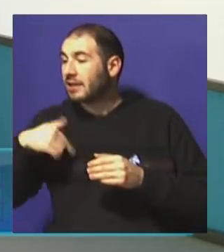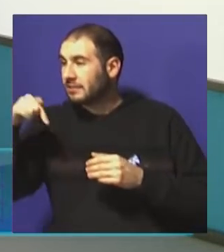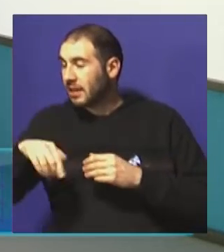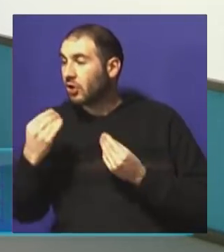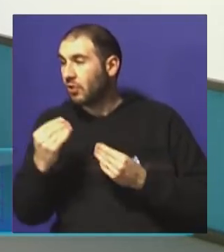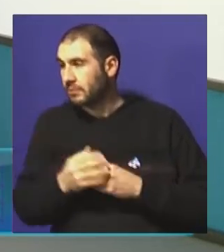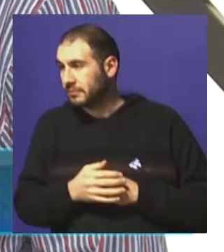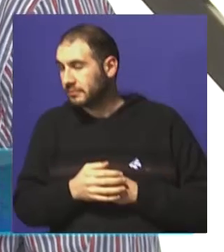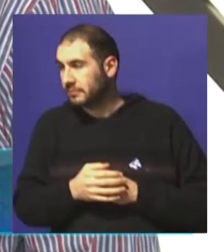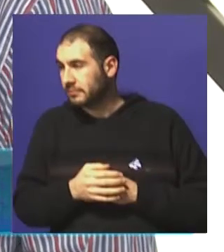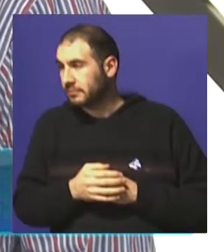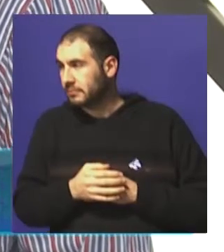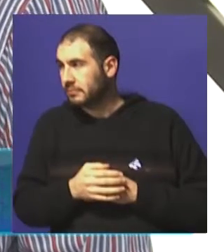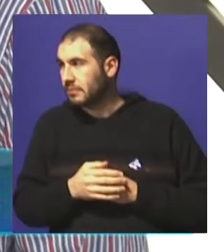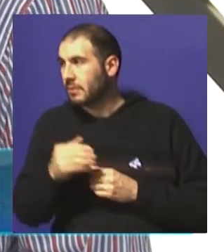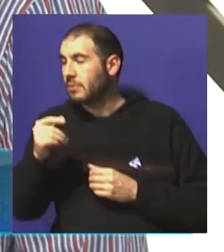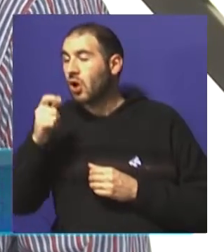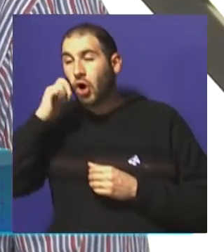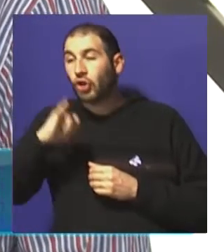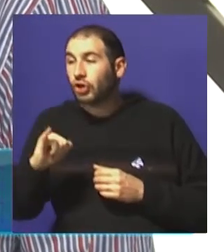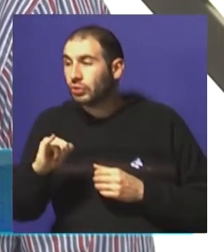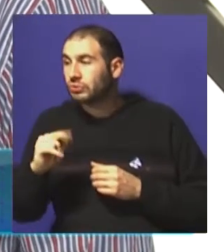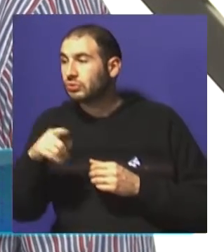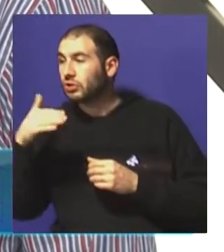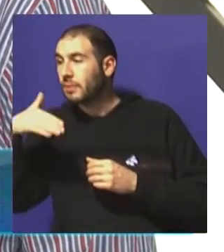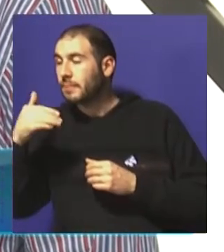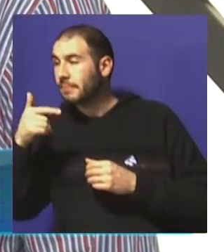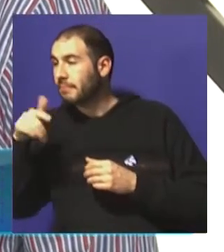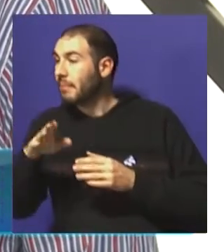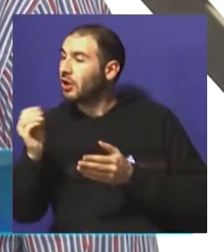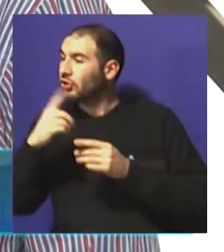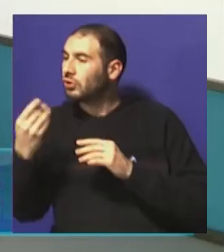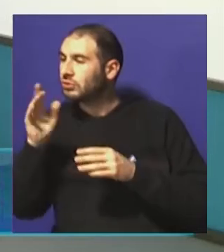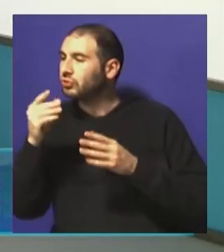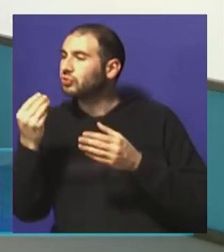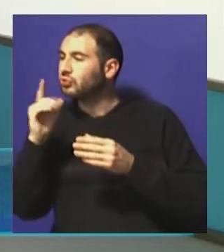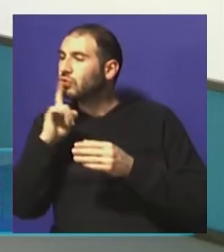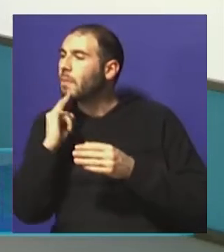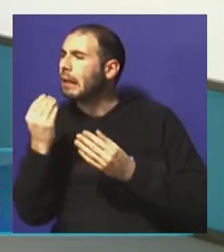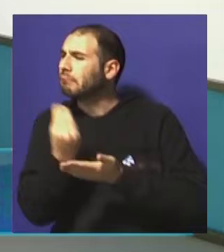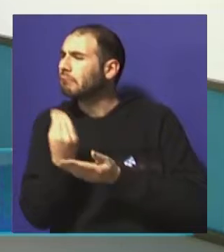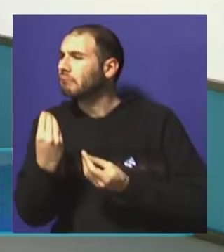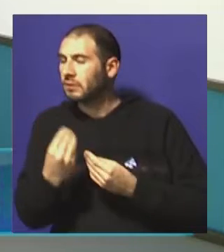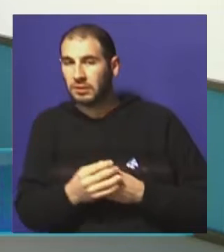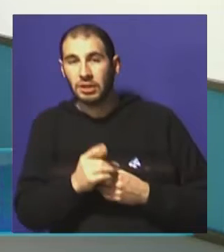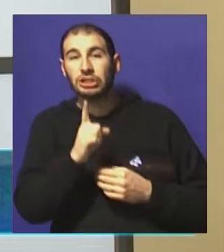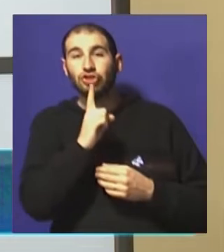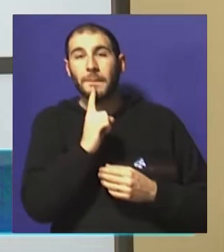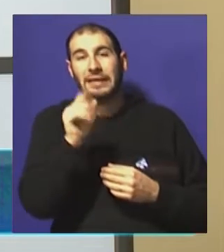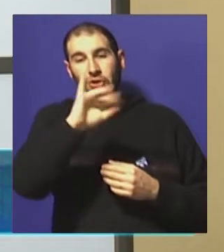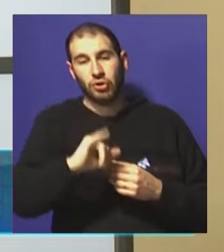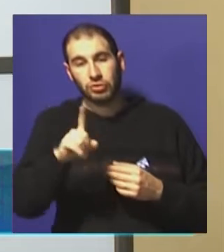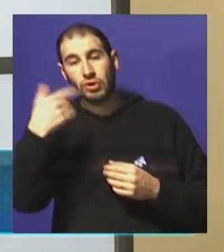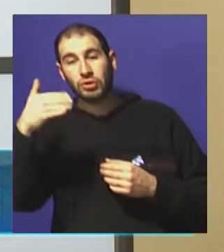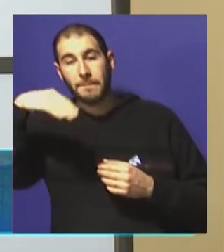digamos, Massa y Godoy Cruz? ¿Qué lugar ocuparon en aquel Congreso de Tucumán? Tomás Godoy Cruz y Juan